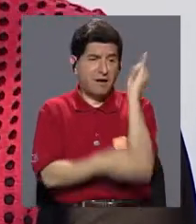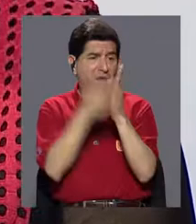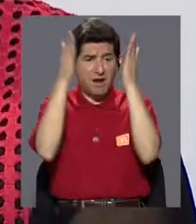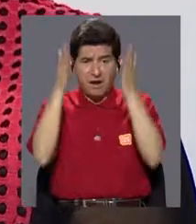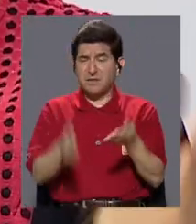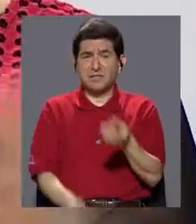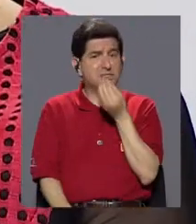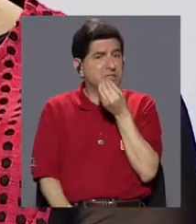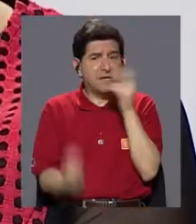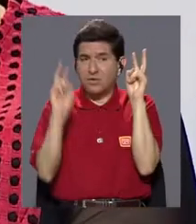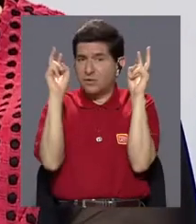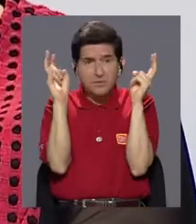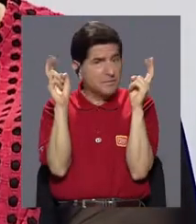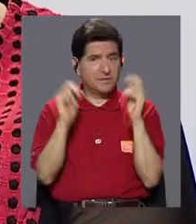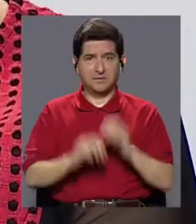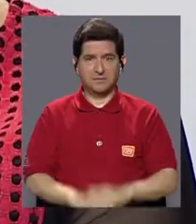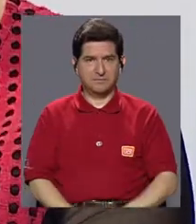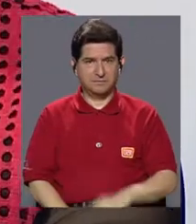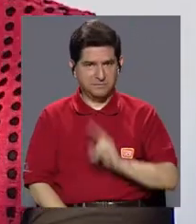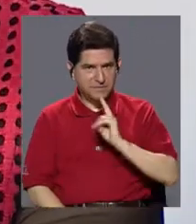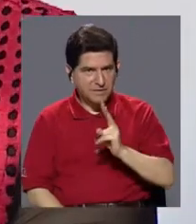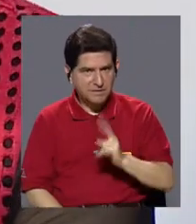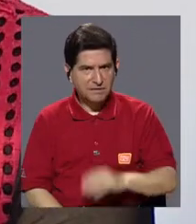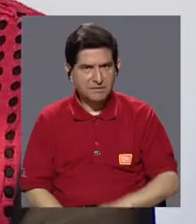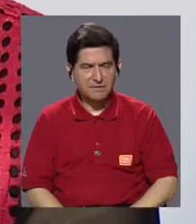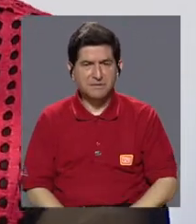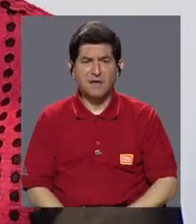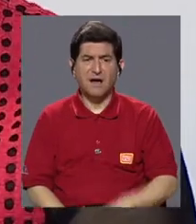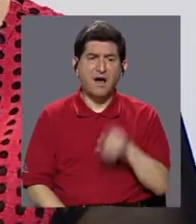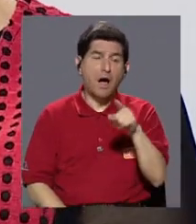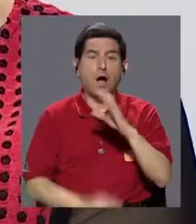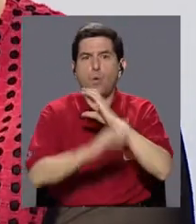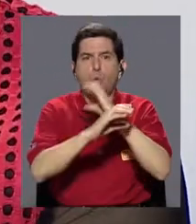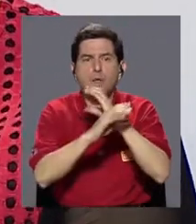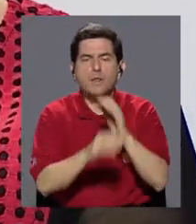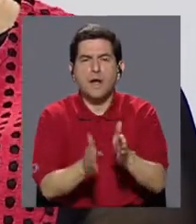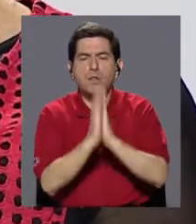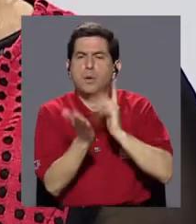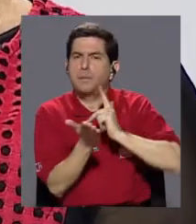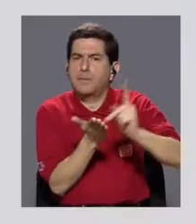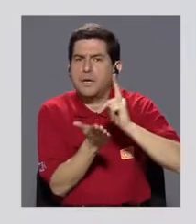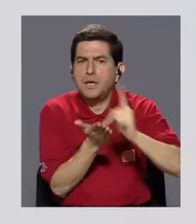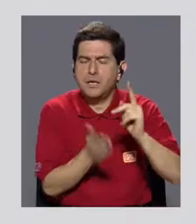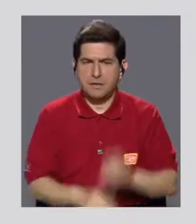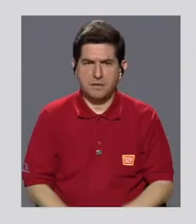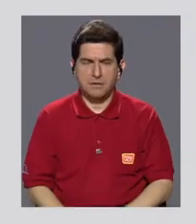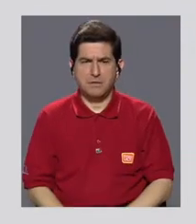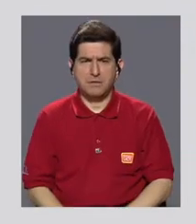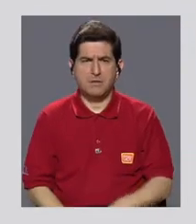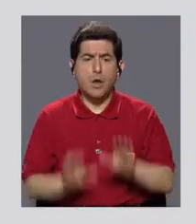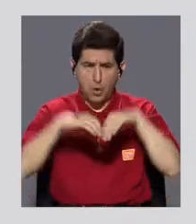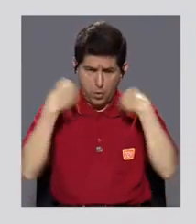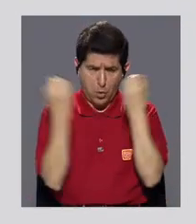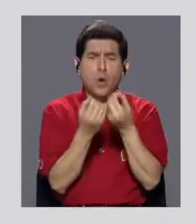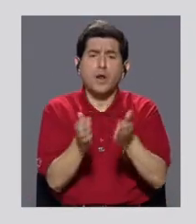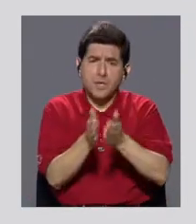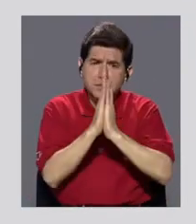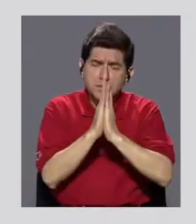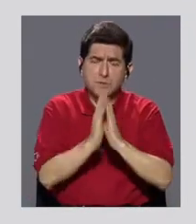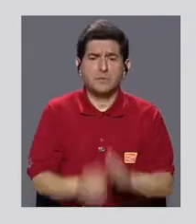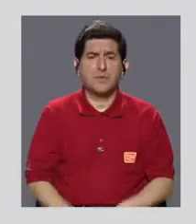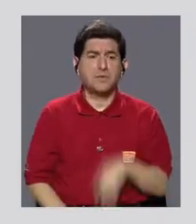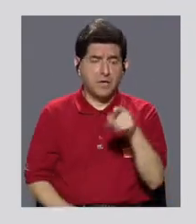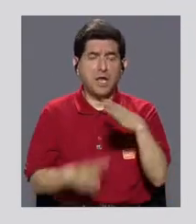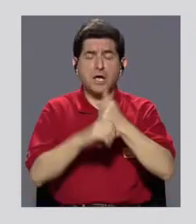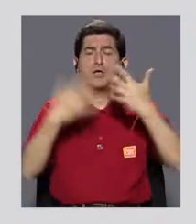artista no come verdad no tiene que tener cuidado con lo que cobra se pide que se organicen que